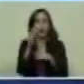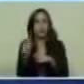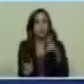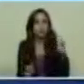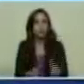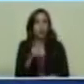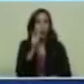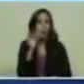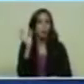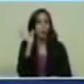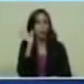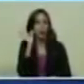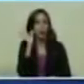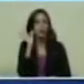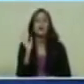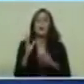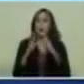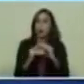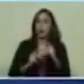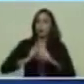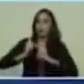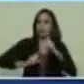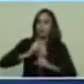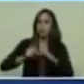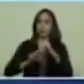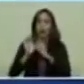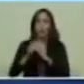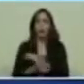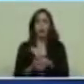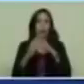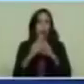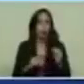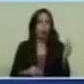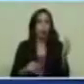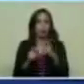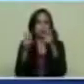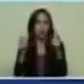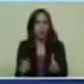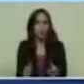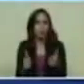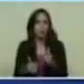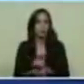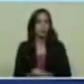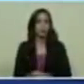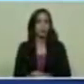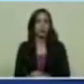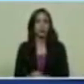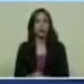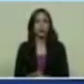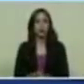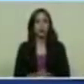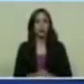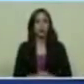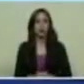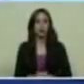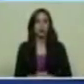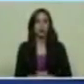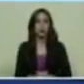trabajadoras, para la gente que produce en el país, para la gente buena del país. Si usted